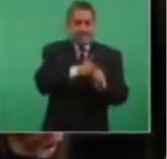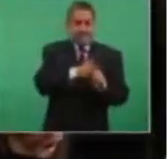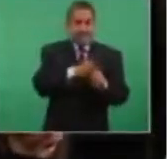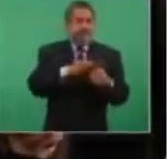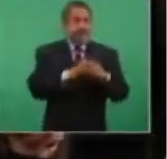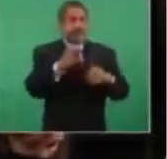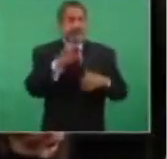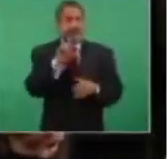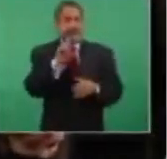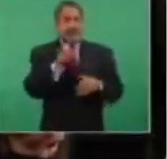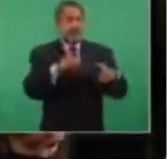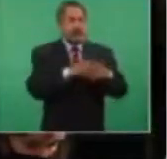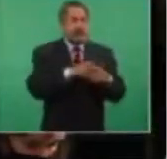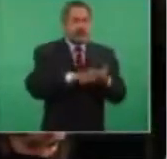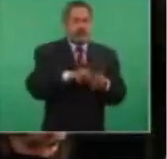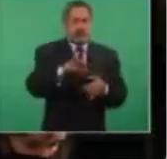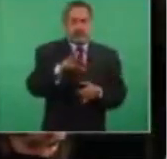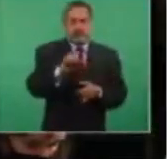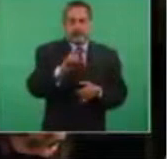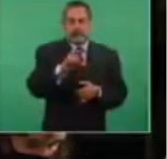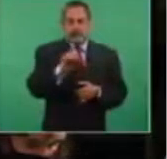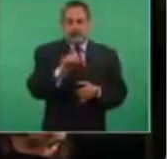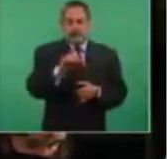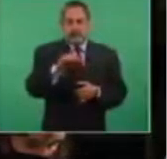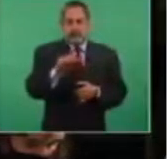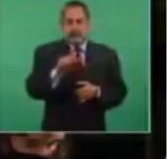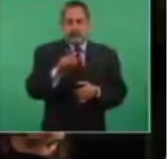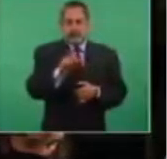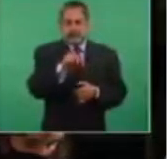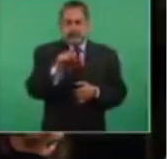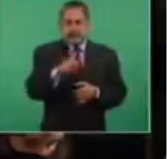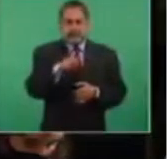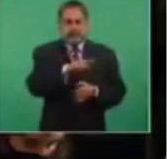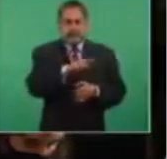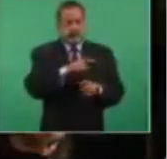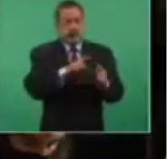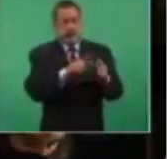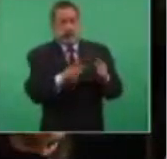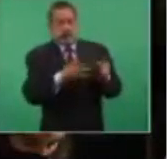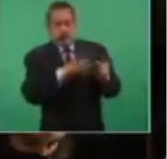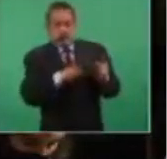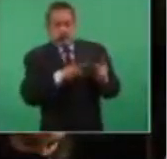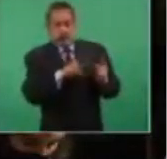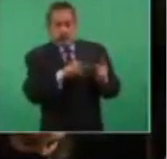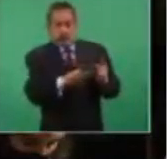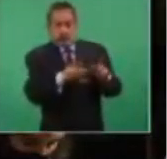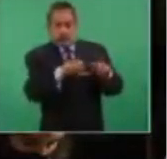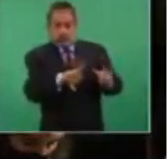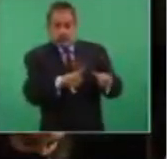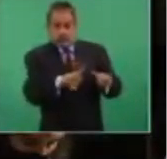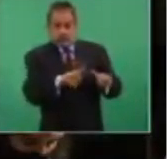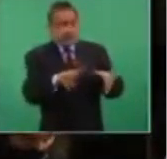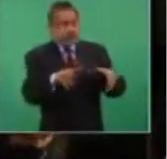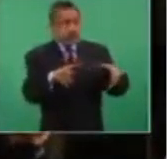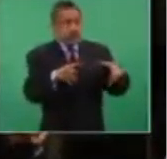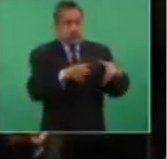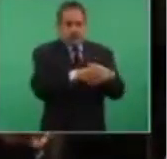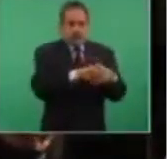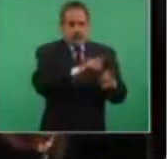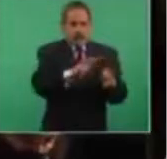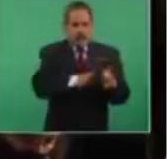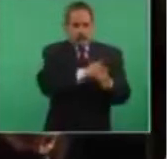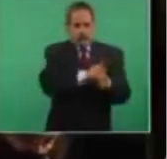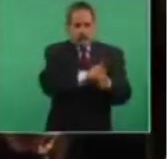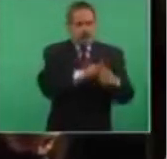clan de Roberto Madrazo Pintado. Su hijo y su yerno están detrás de